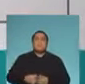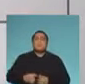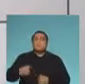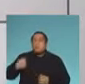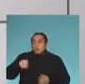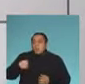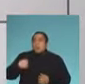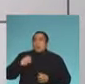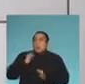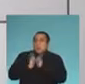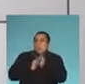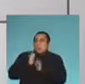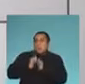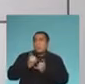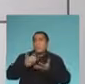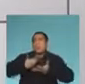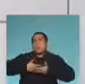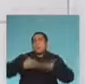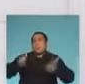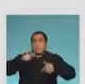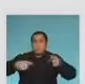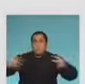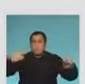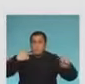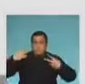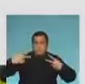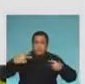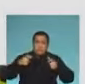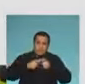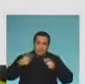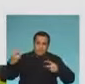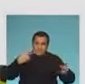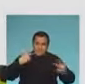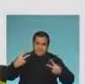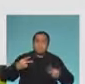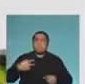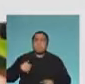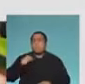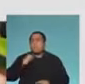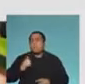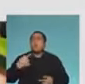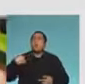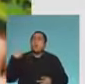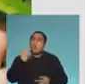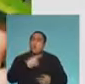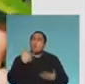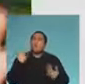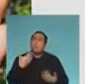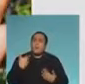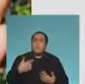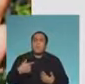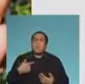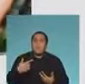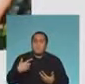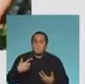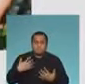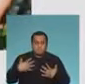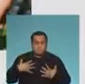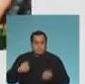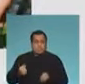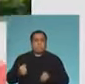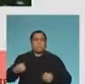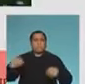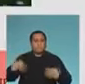mi aporte hoy a todos los que están acá viendo este programa es que podemos trabajar en construir nuestra salud con